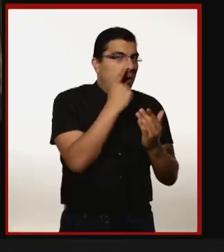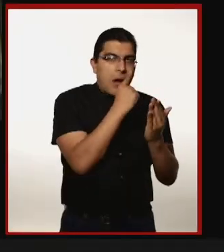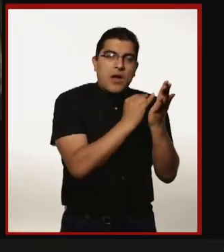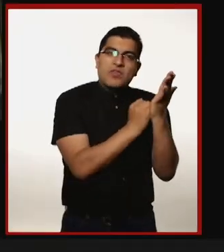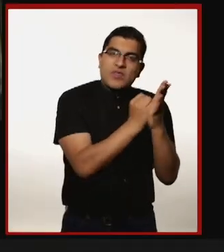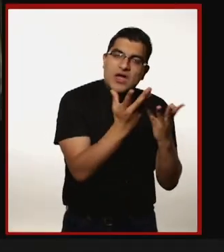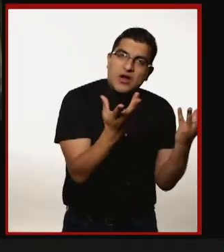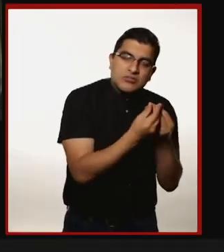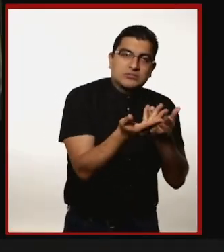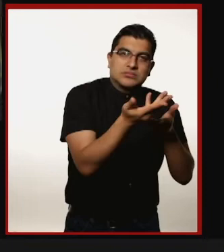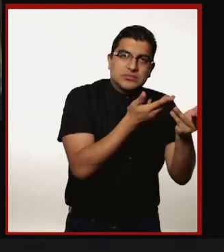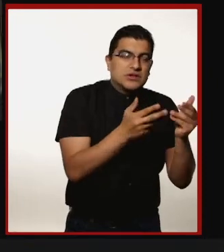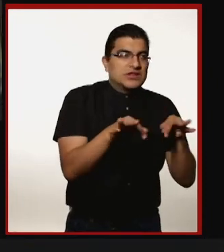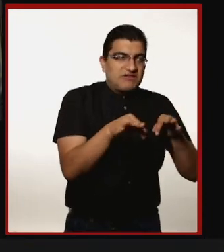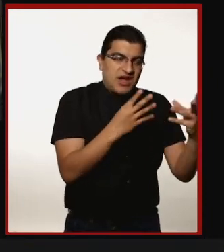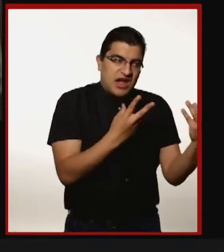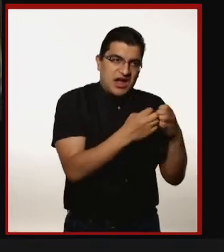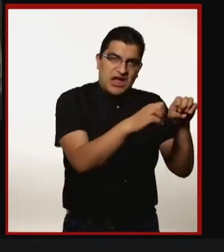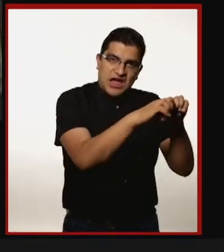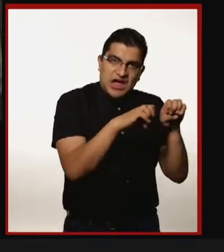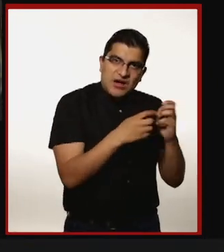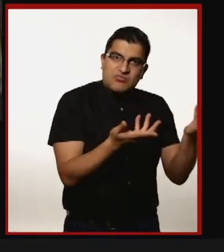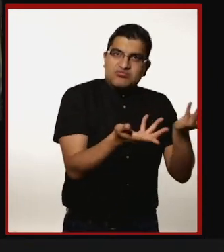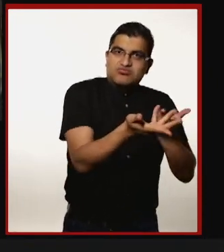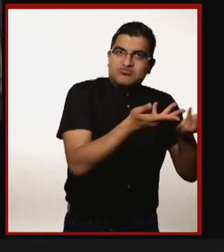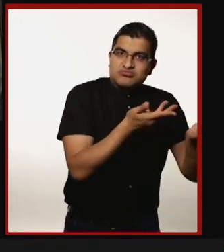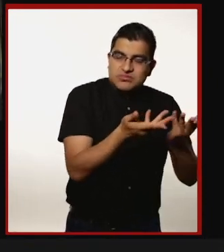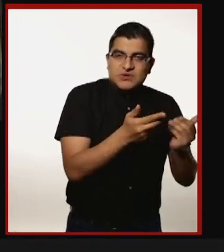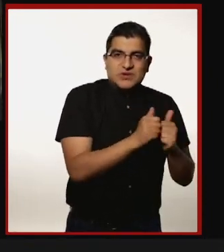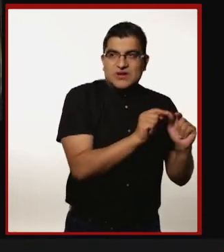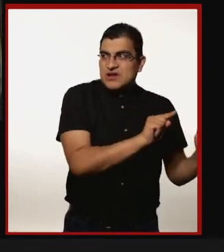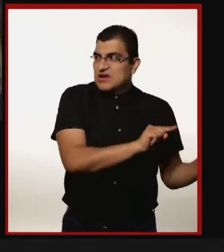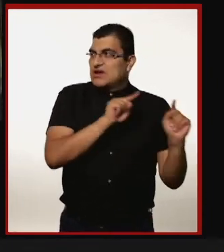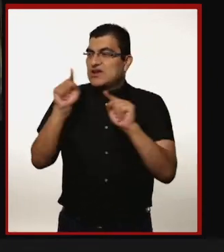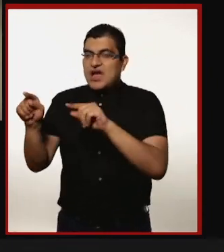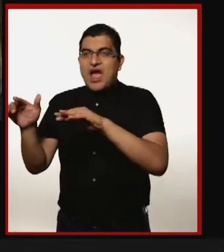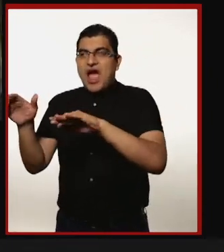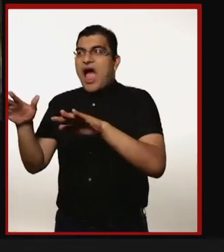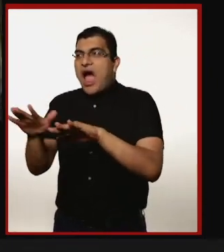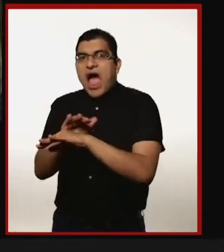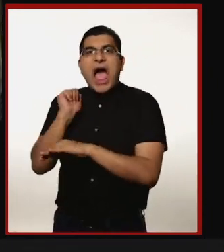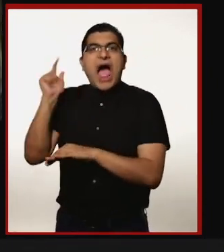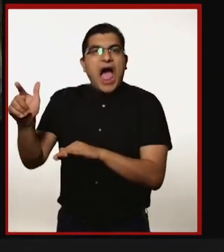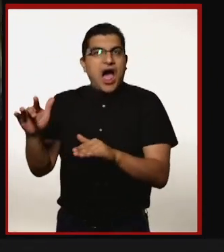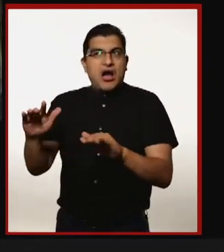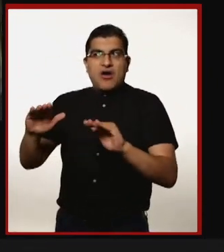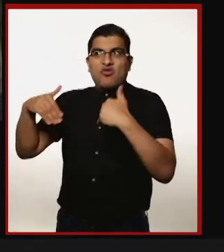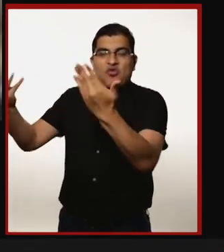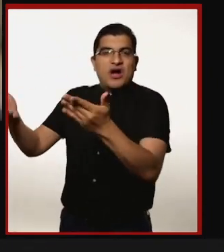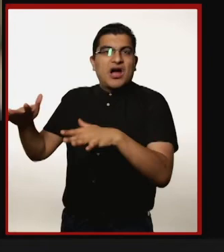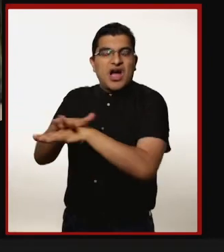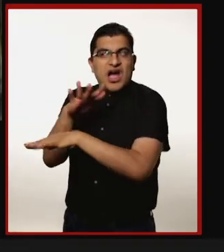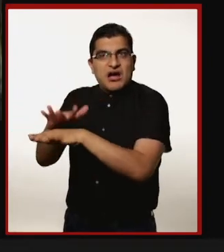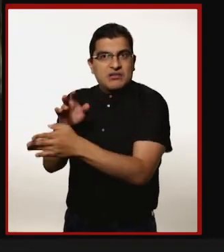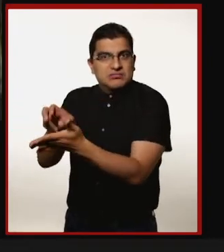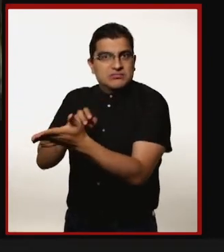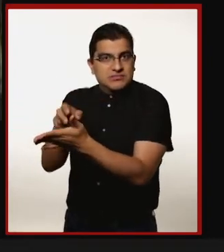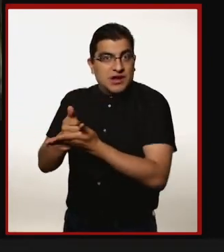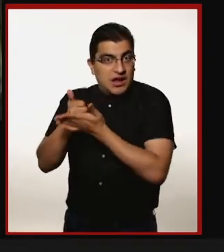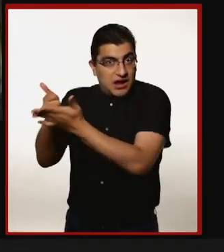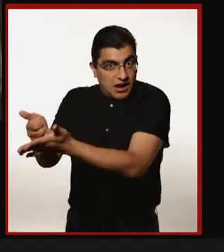tomar decisiones en conjunto, el trabajar en equipo, el ir y modificar una realidad que está ahí